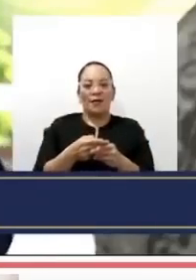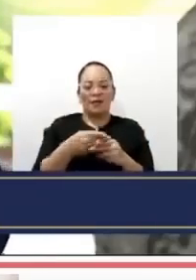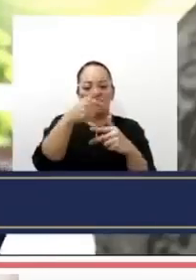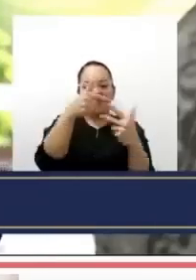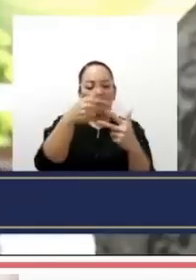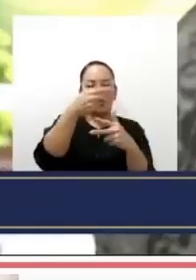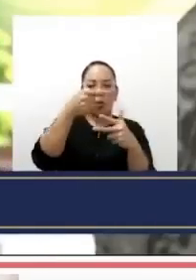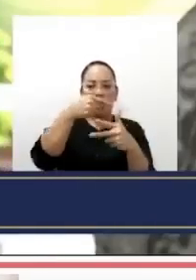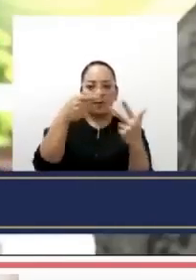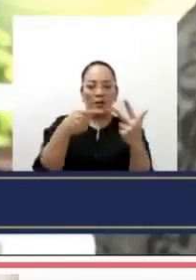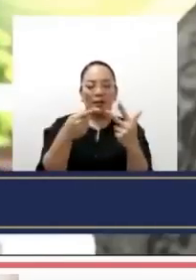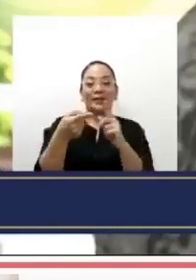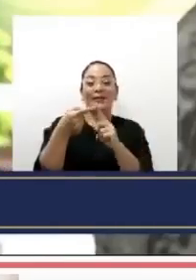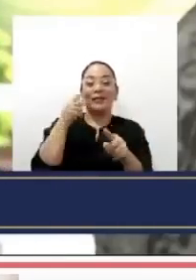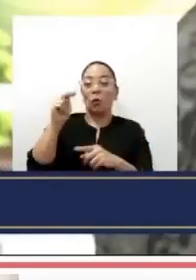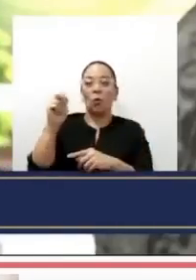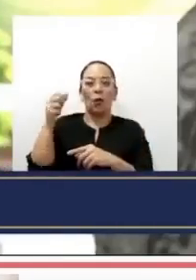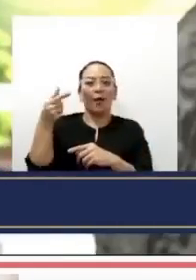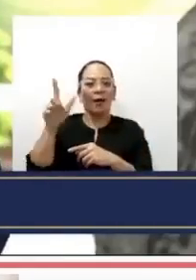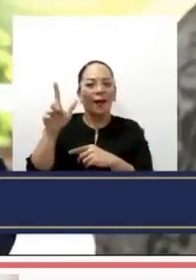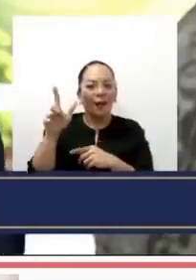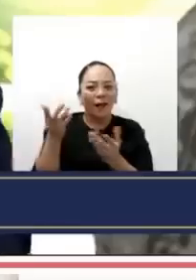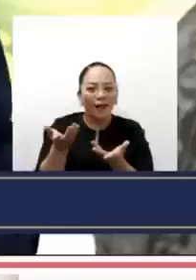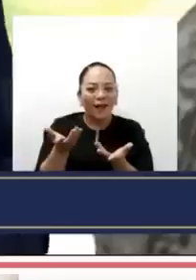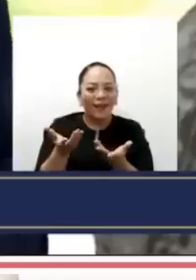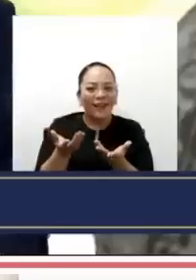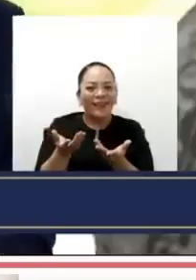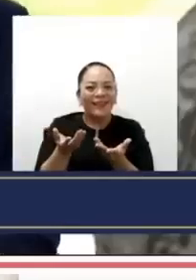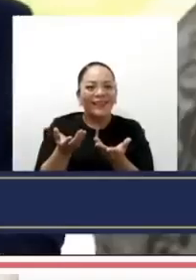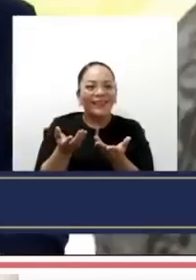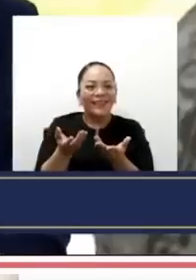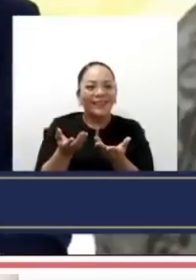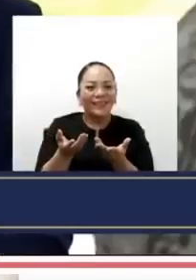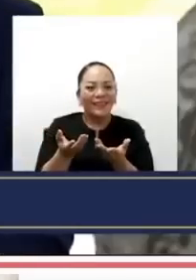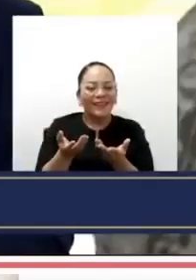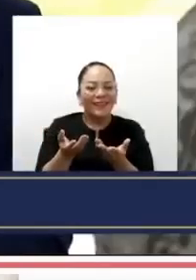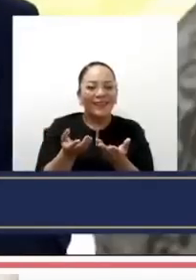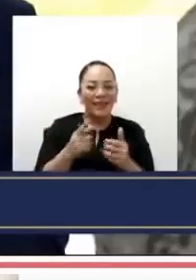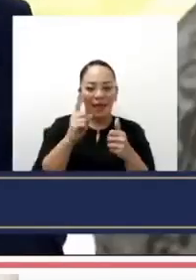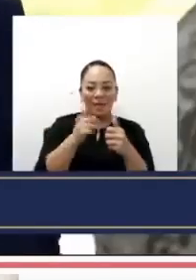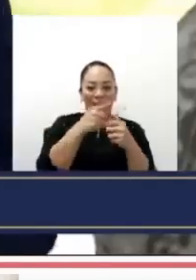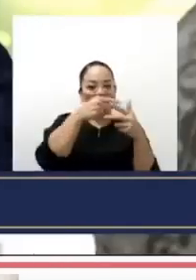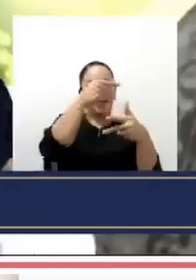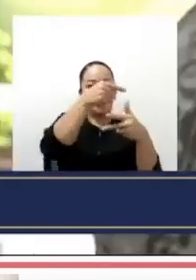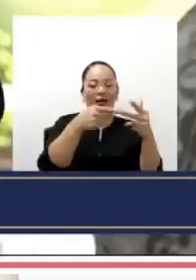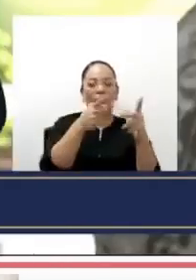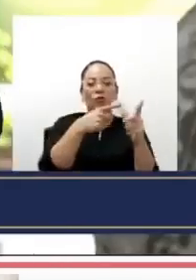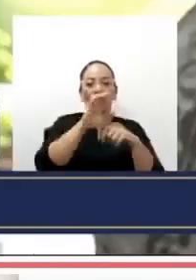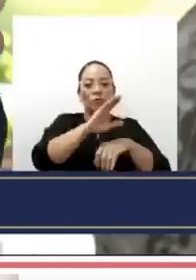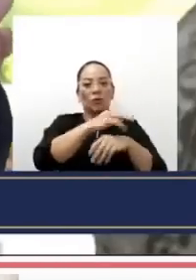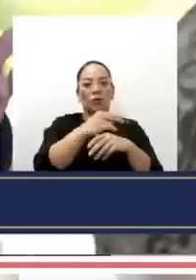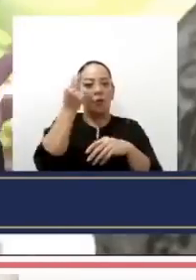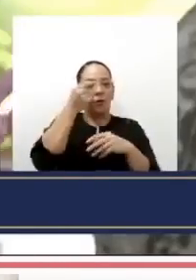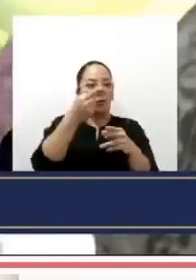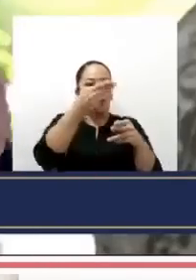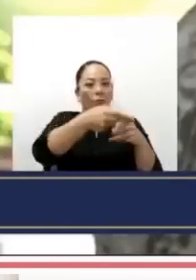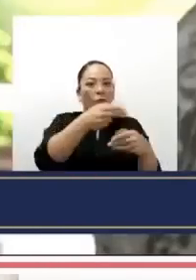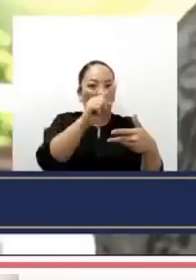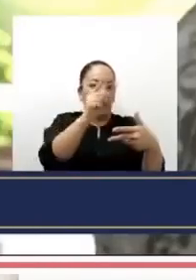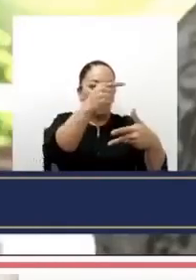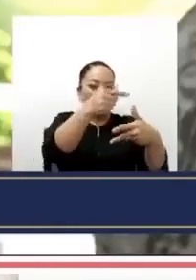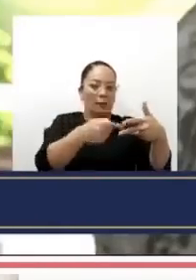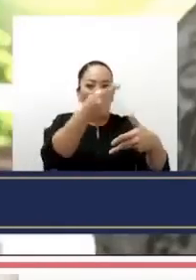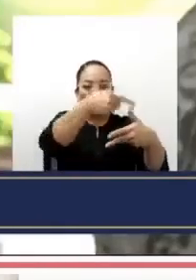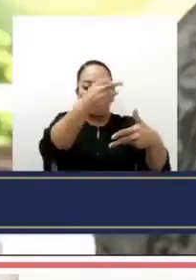la Unión Nacional de Gobiernos Locales. Y de primera en la terna. Y lo que hizo el Consejo de Gobierno fue nombrar a la primera de la